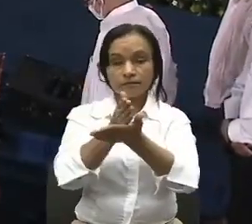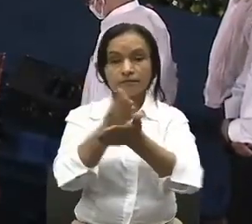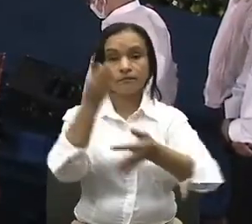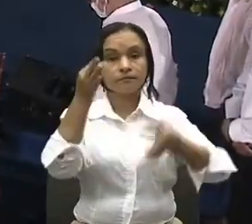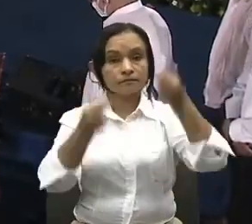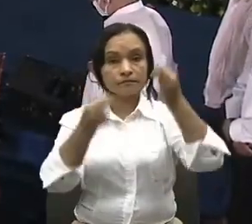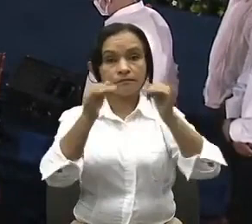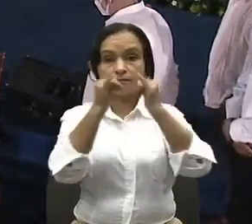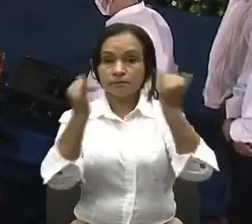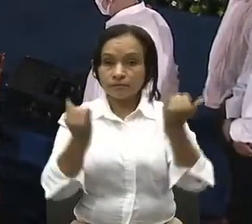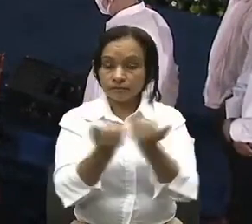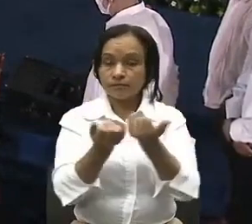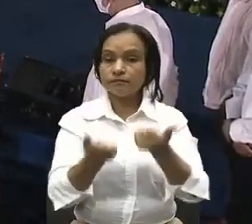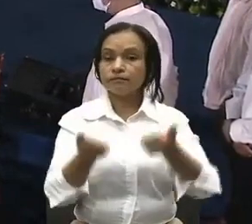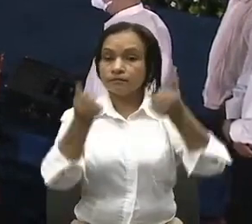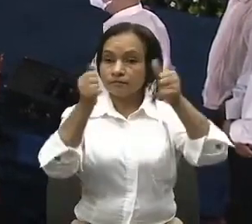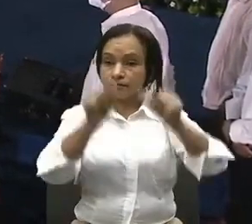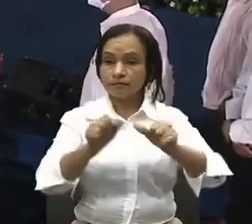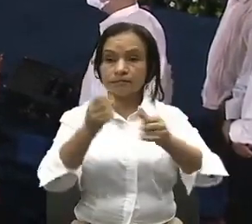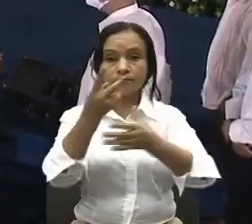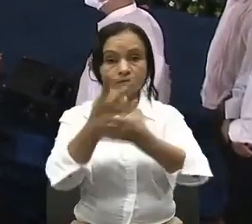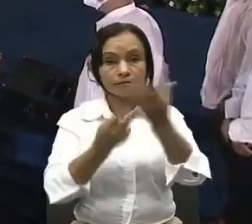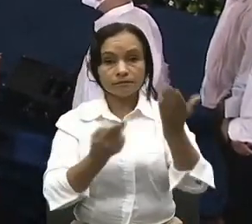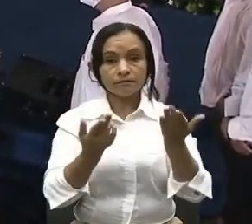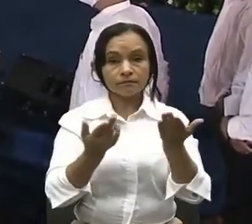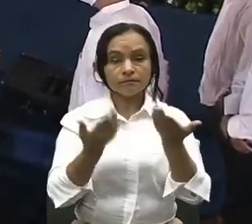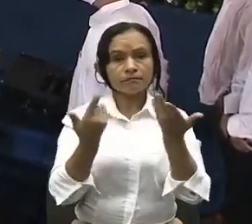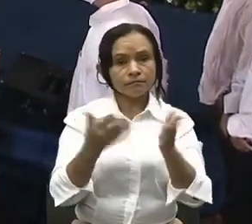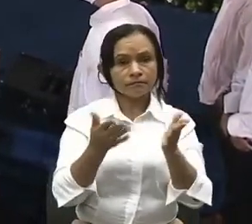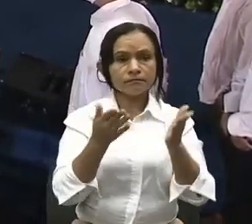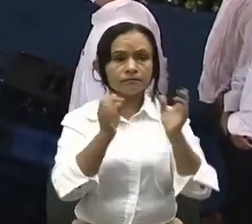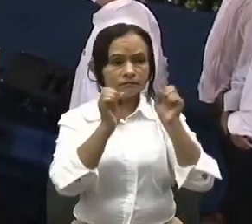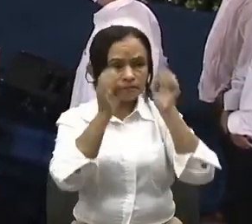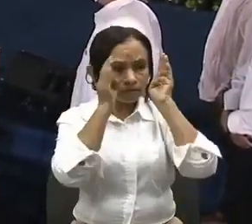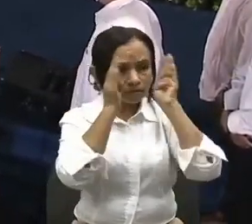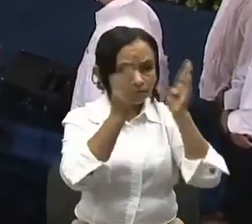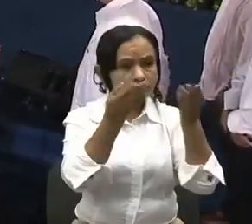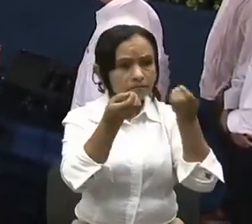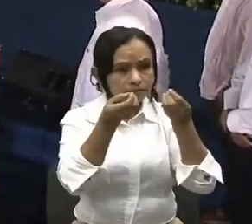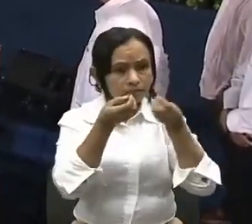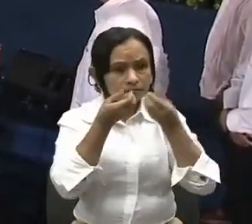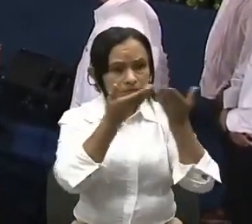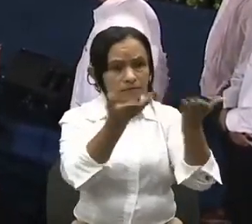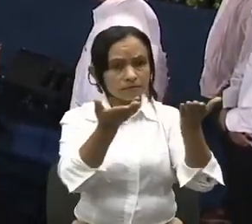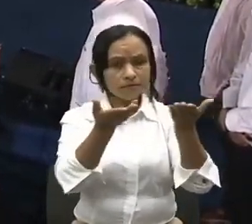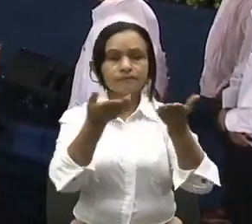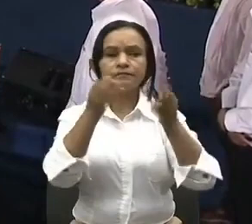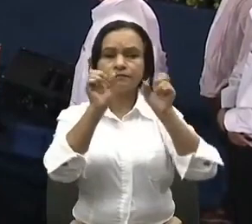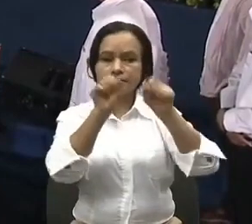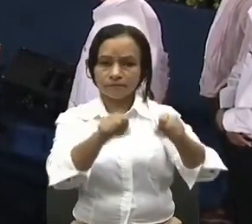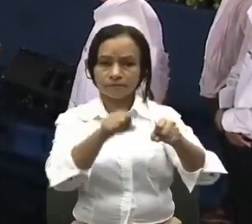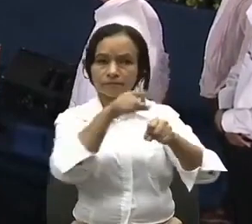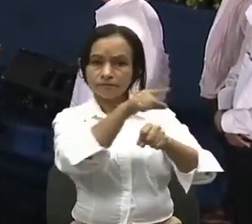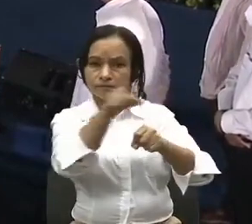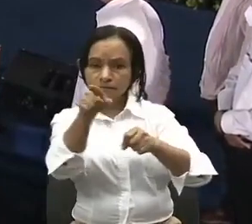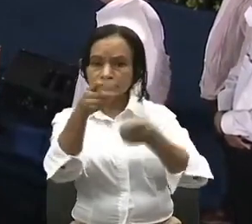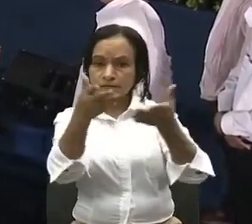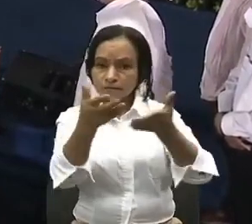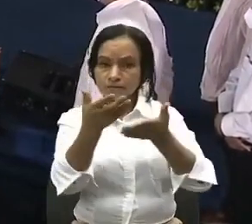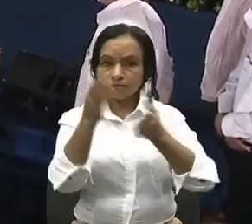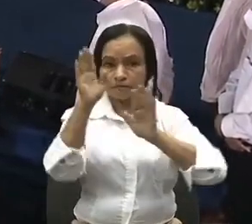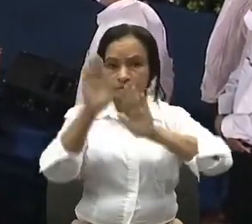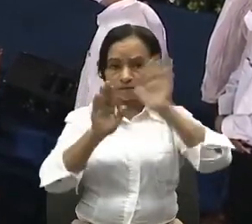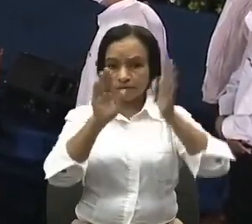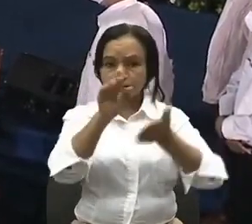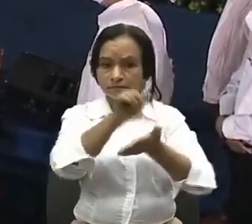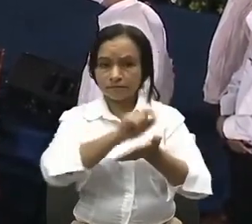es que llegamos a ese acuerdo. Y lo vamos a escuchar, estamos dispuestos a escucharlo, a tomar en cuenta sus inquietudes, si